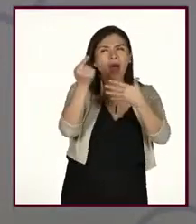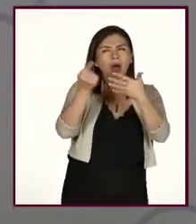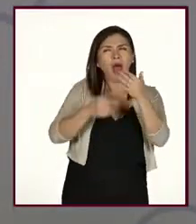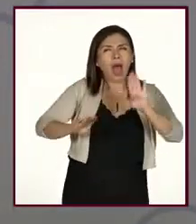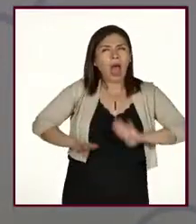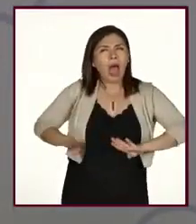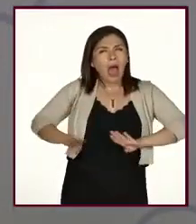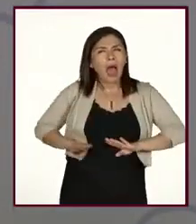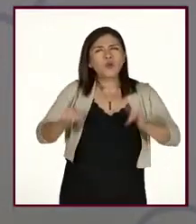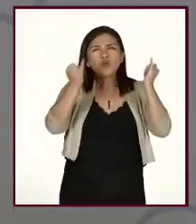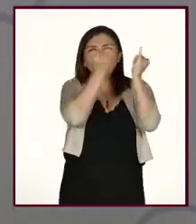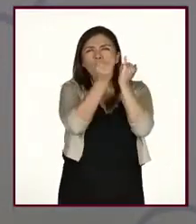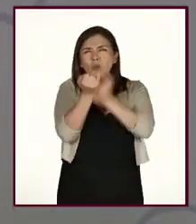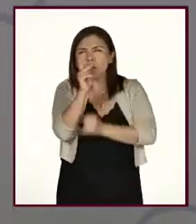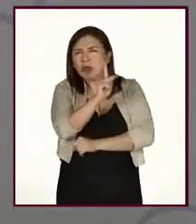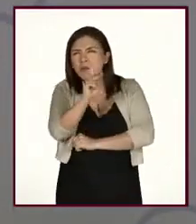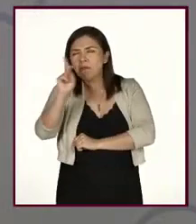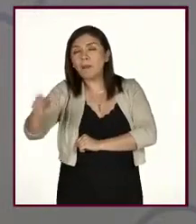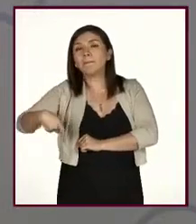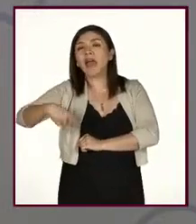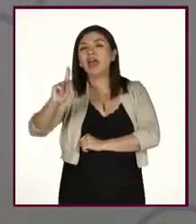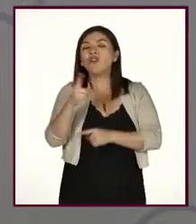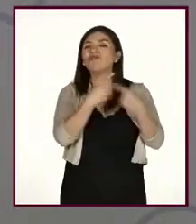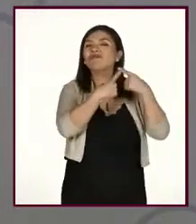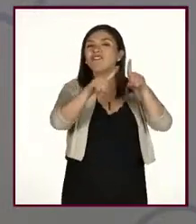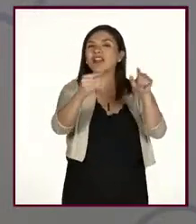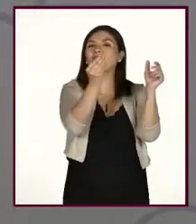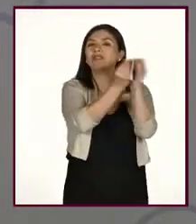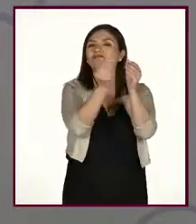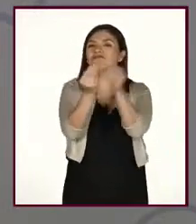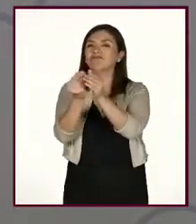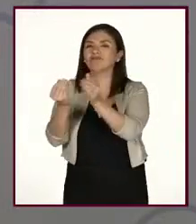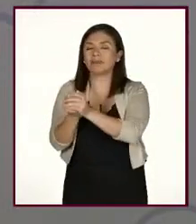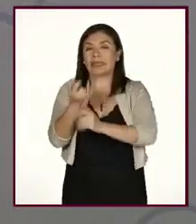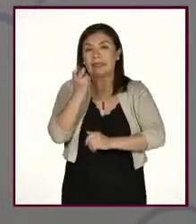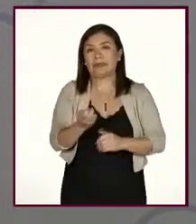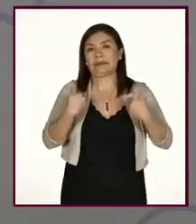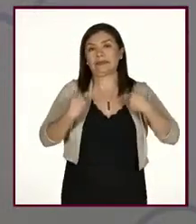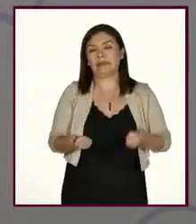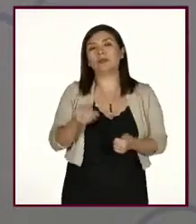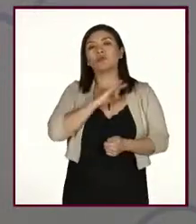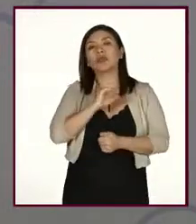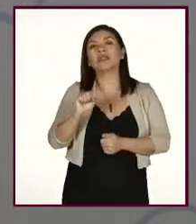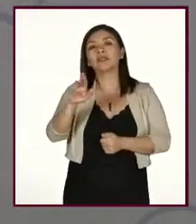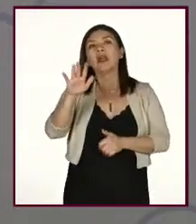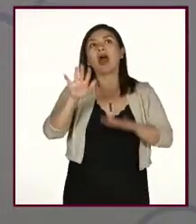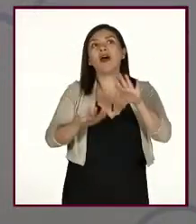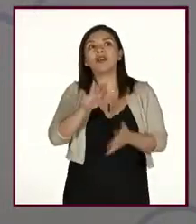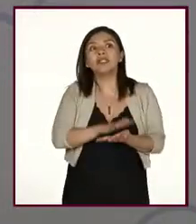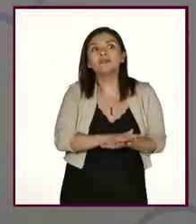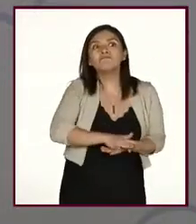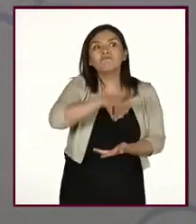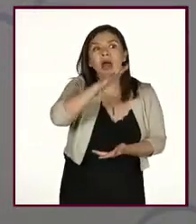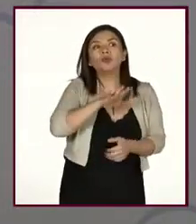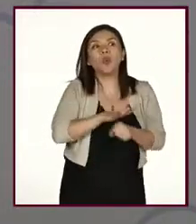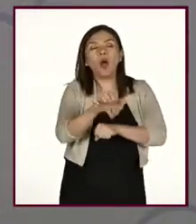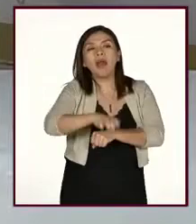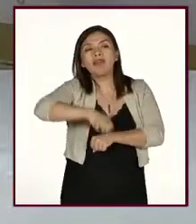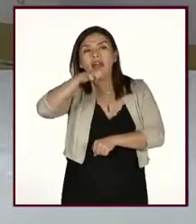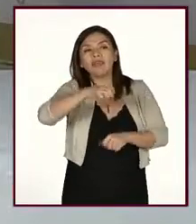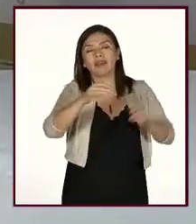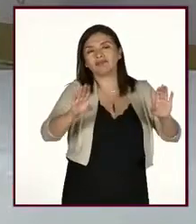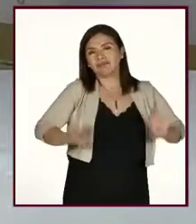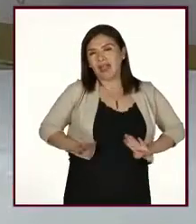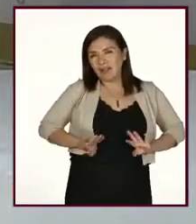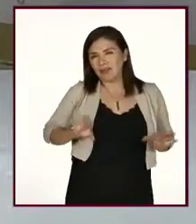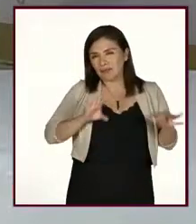en común, pero también tienen manifestaciones específicas y que pueden tener como cierta prevalencia en un rango de edad.